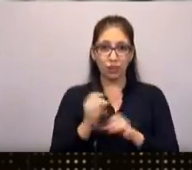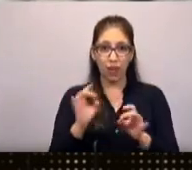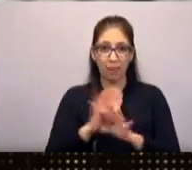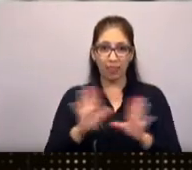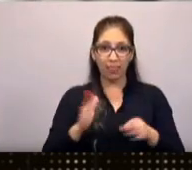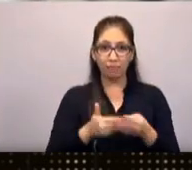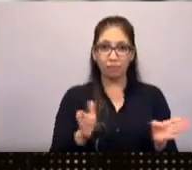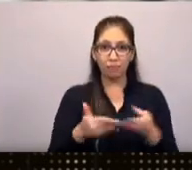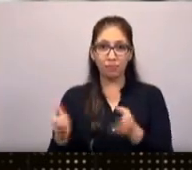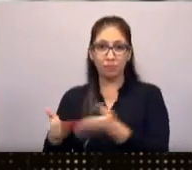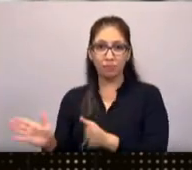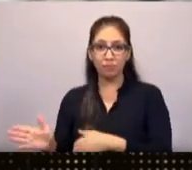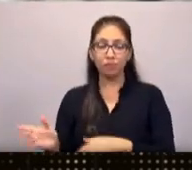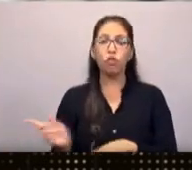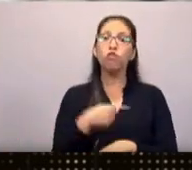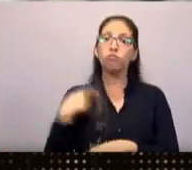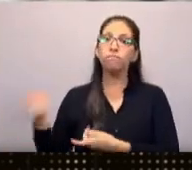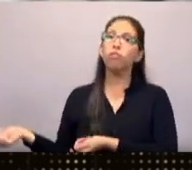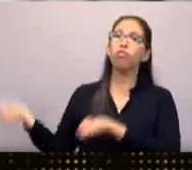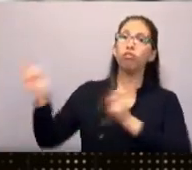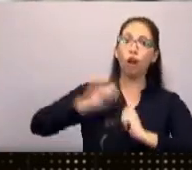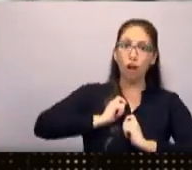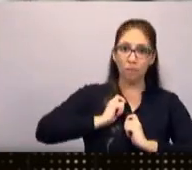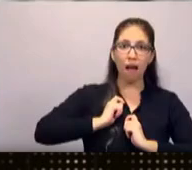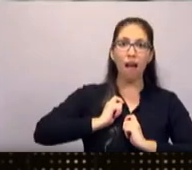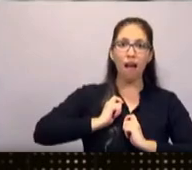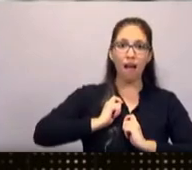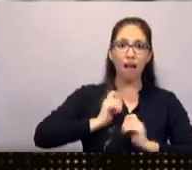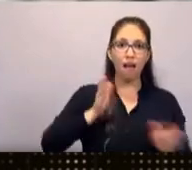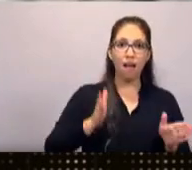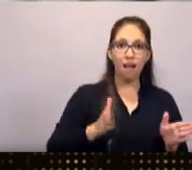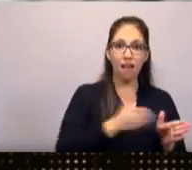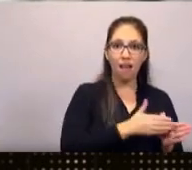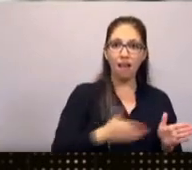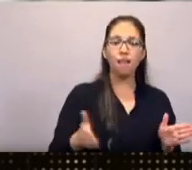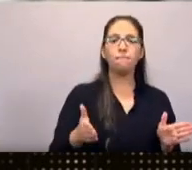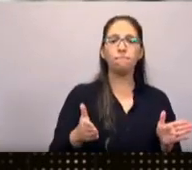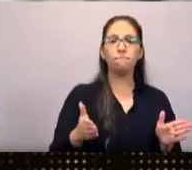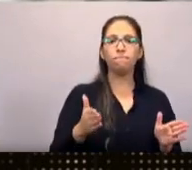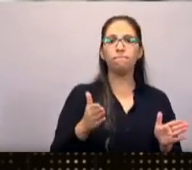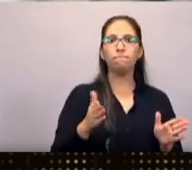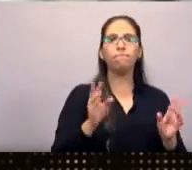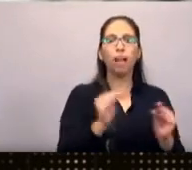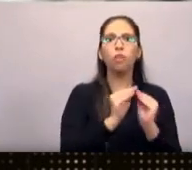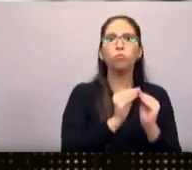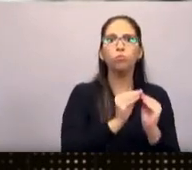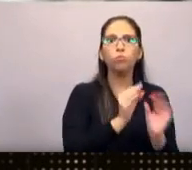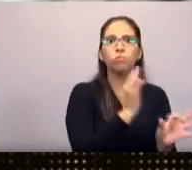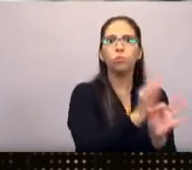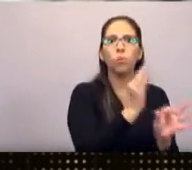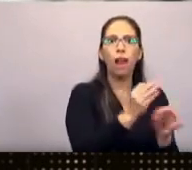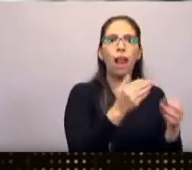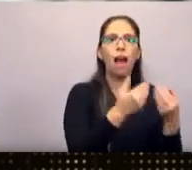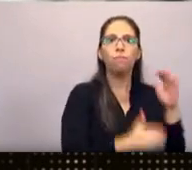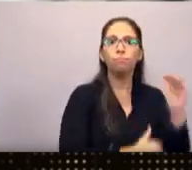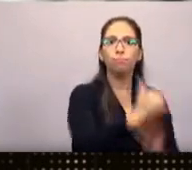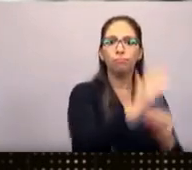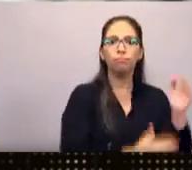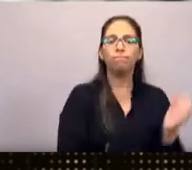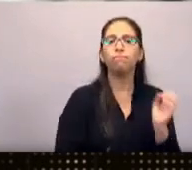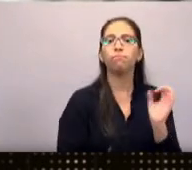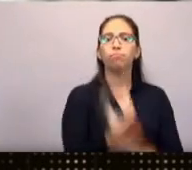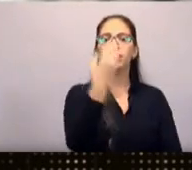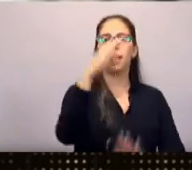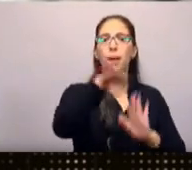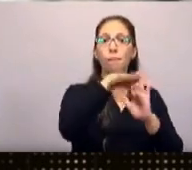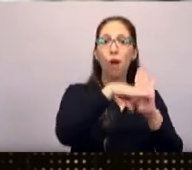años nosotros asumimos con esa situación infraestructura escolar lanzamos el programa escuelas a